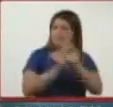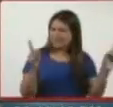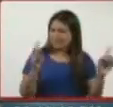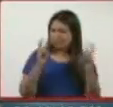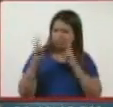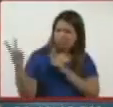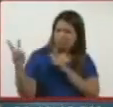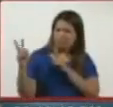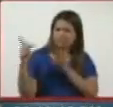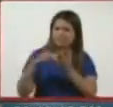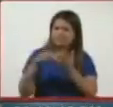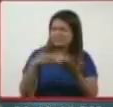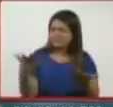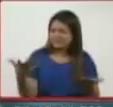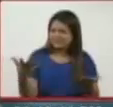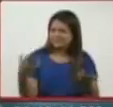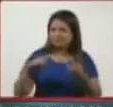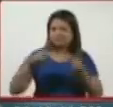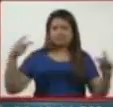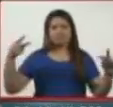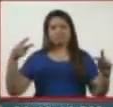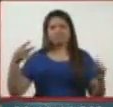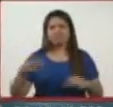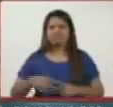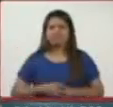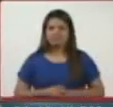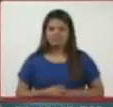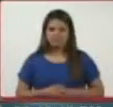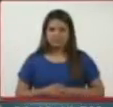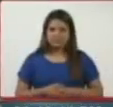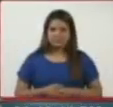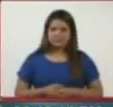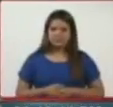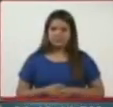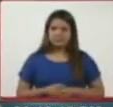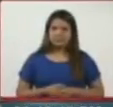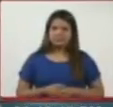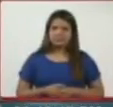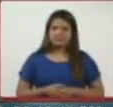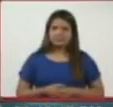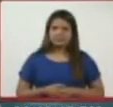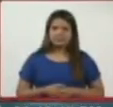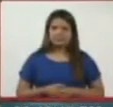acciones indican totalmente lo contrario. Boris Castellano, La Noticia.